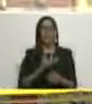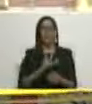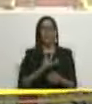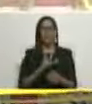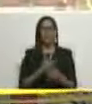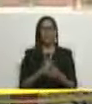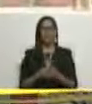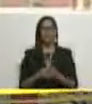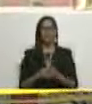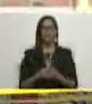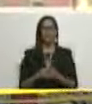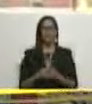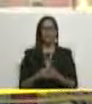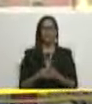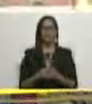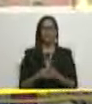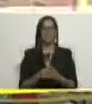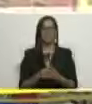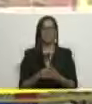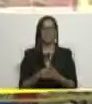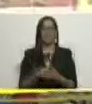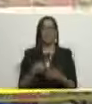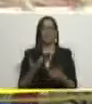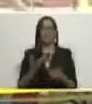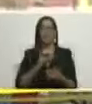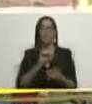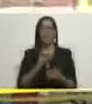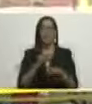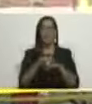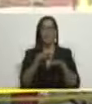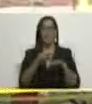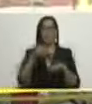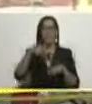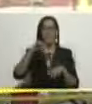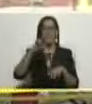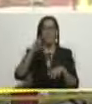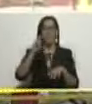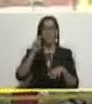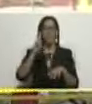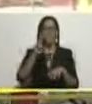Jofran es alcalde de Píritu, municipio Píritu.